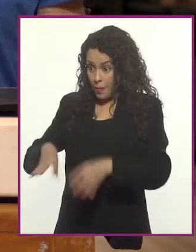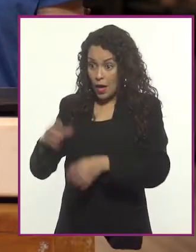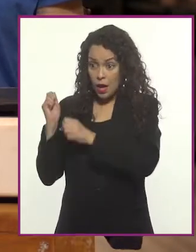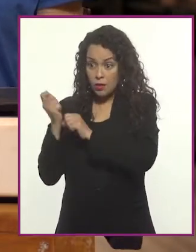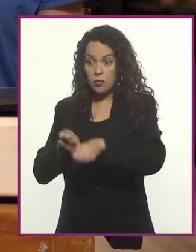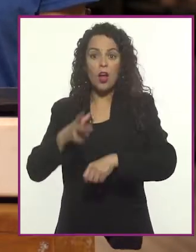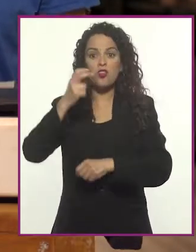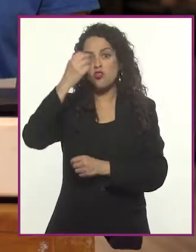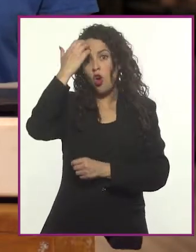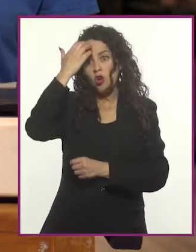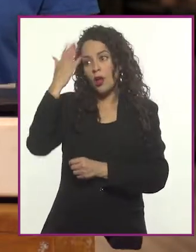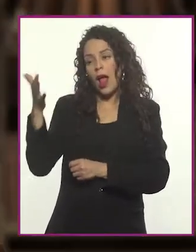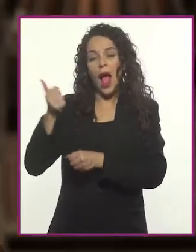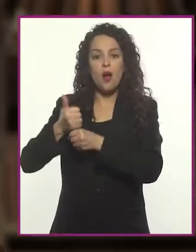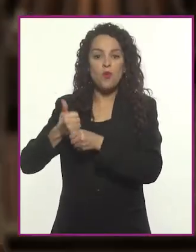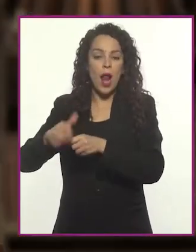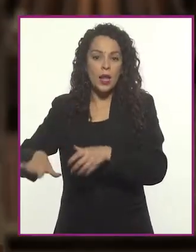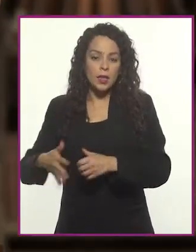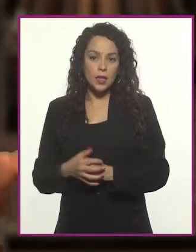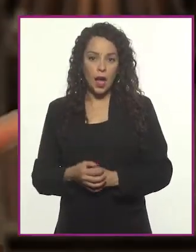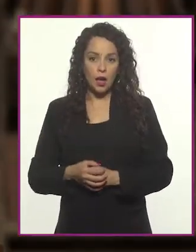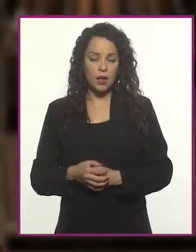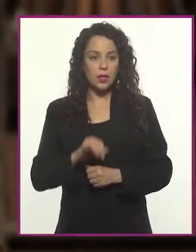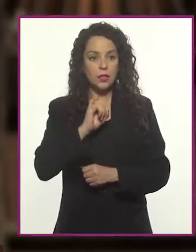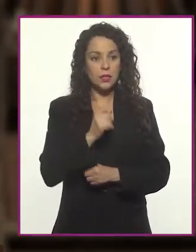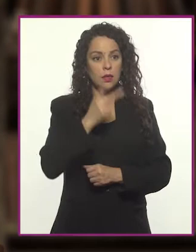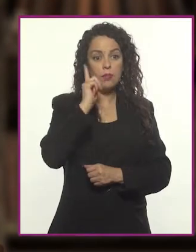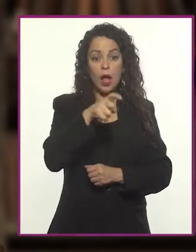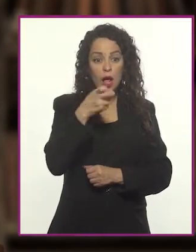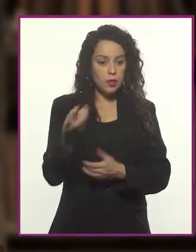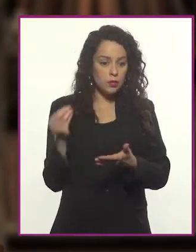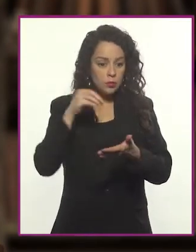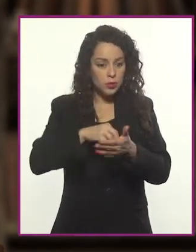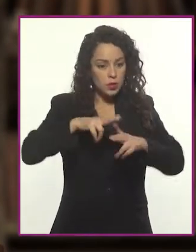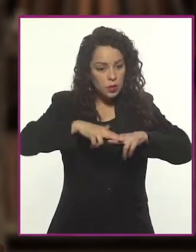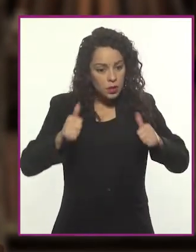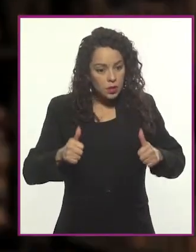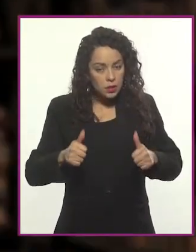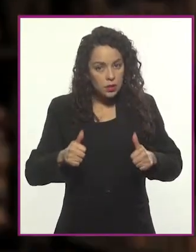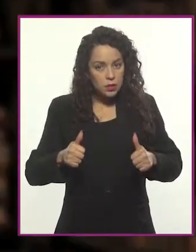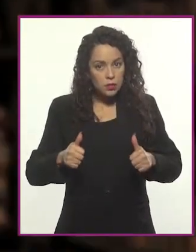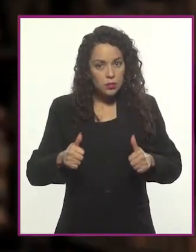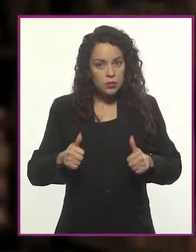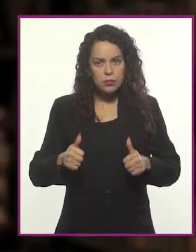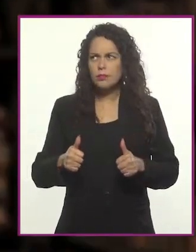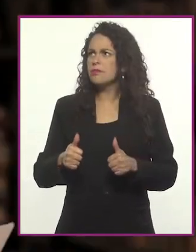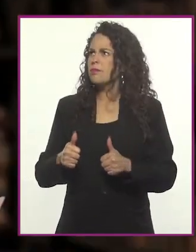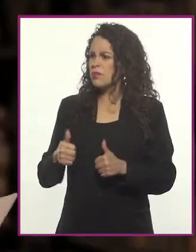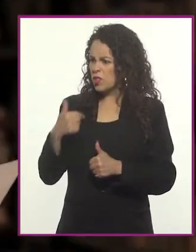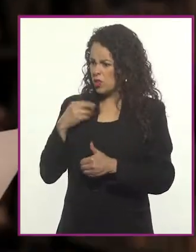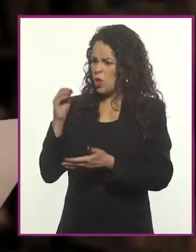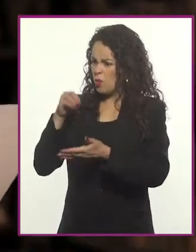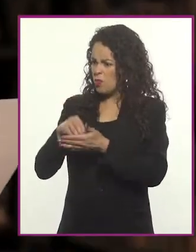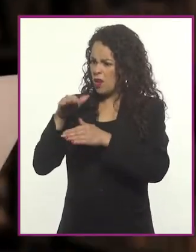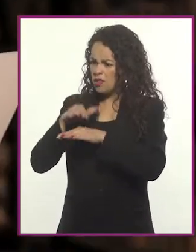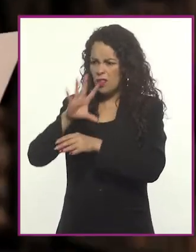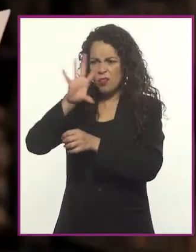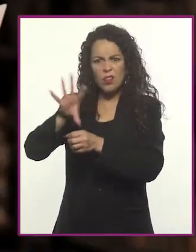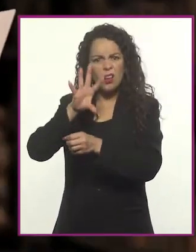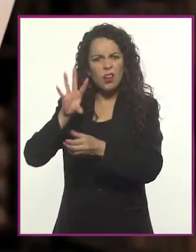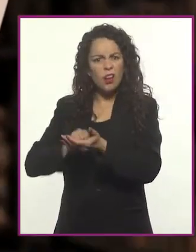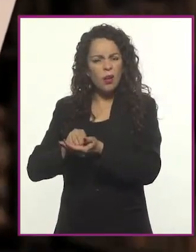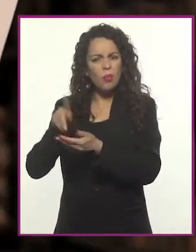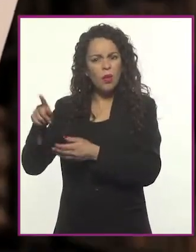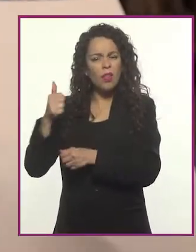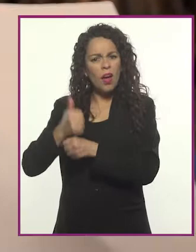hubiera conocido a la abuela. Ok, pero esa parte la omitiste. Creo que por aquí había escrito algo de la boda de los abuelos.